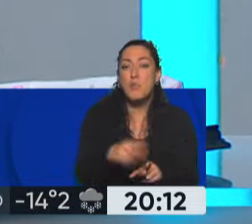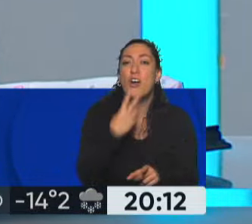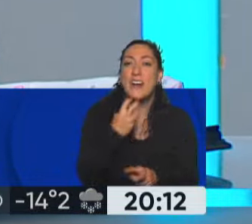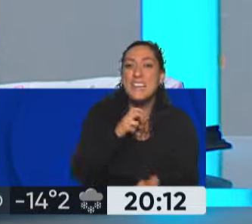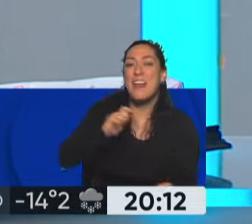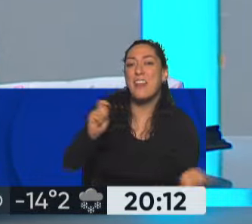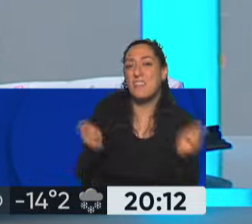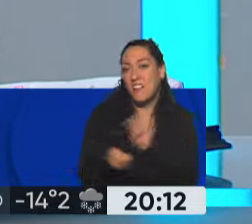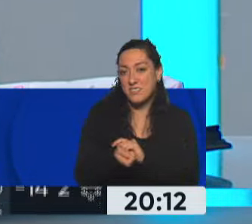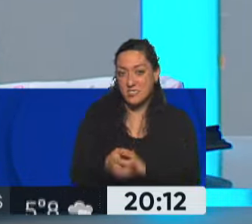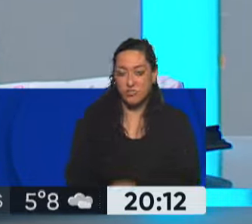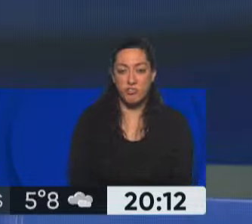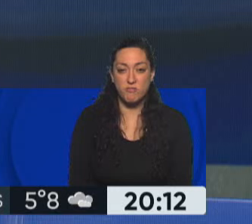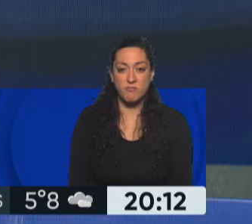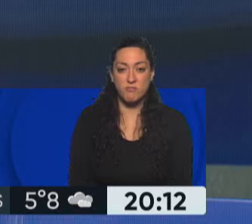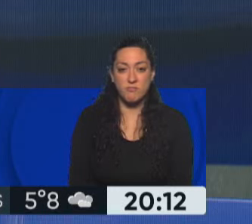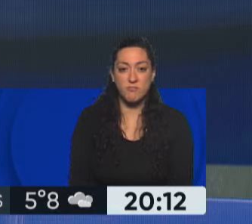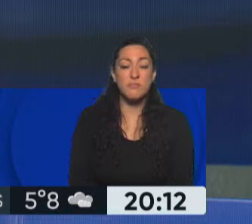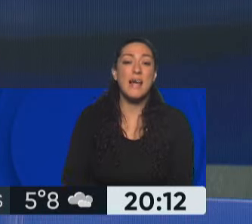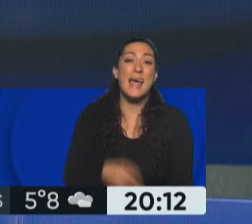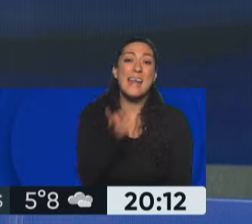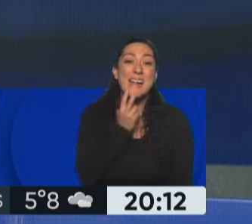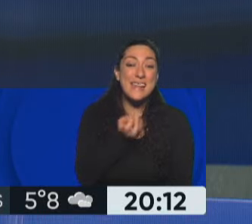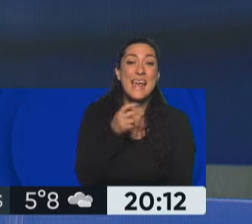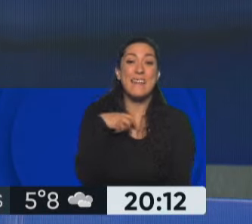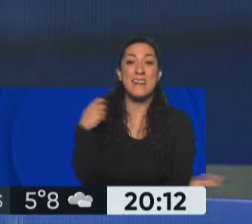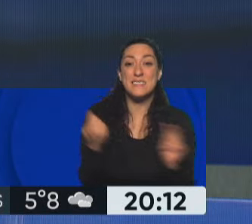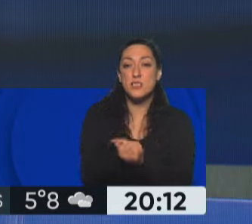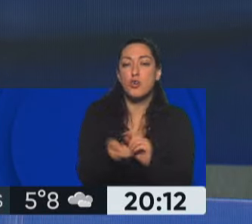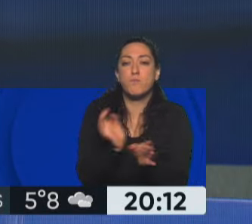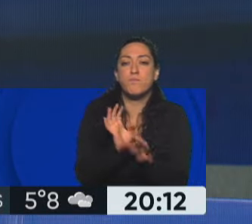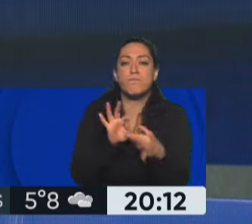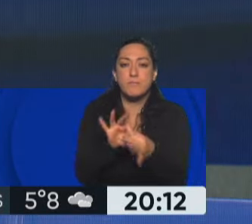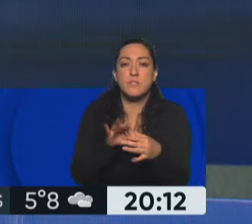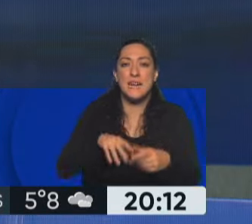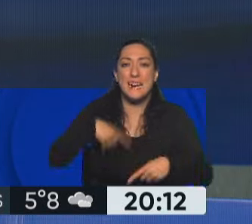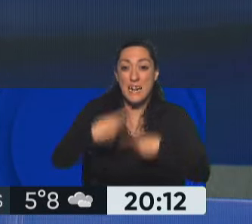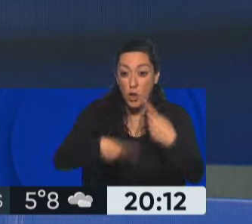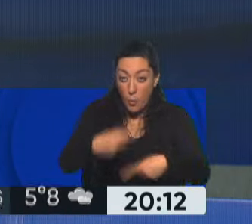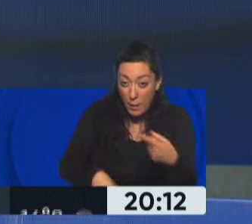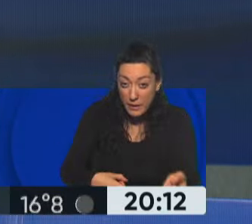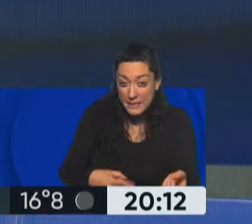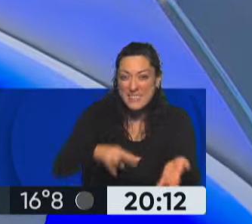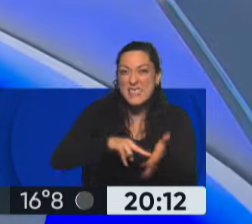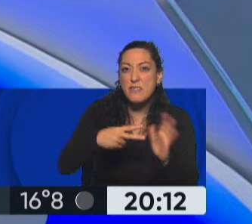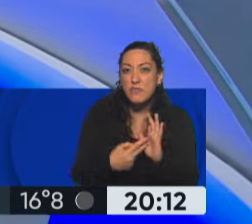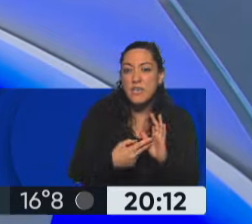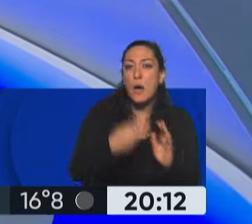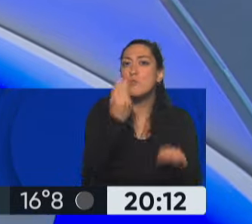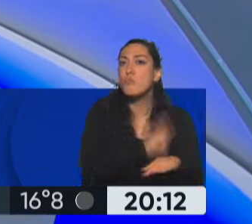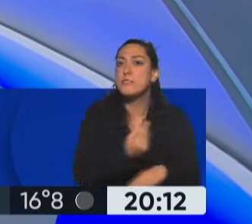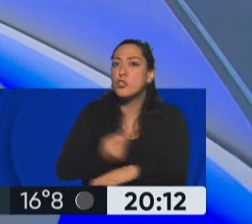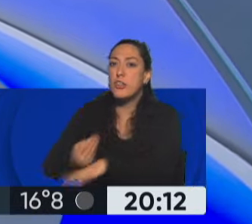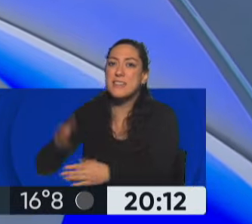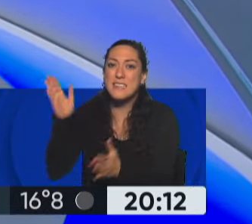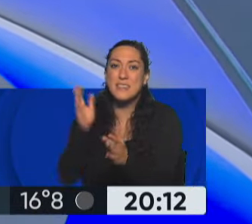transición este estas energías de la transición con lo renovable Es sinónimo por ejemplo de más fuente de trabajo